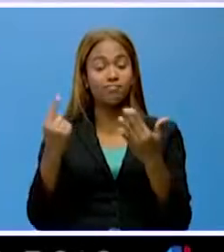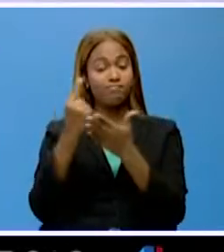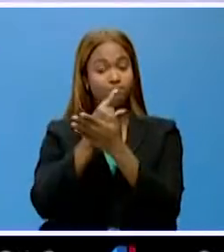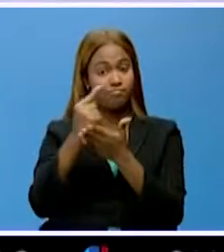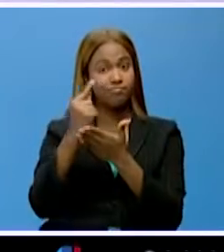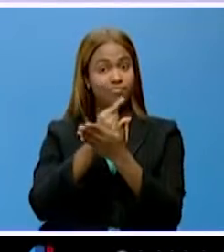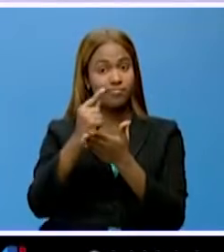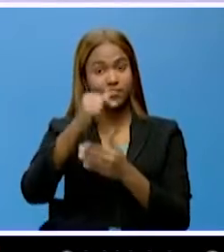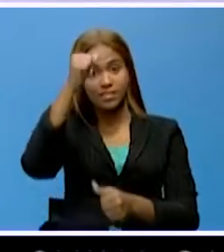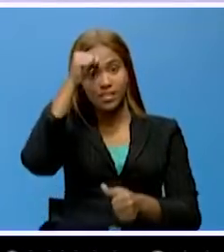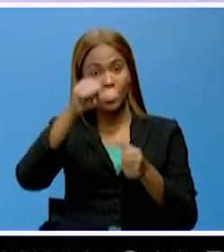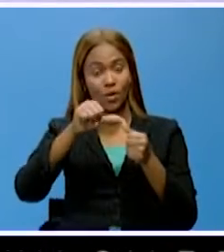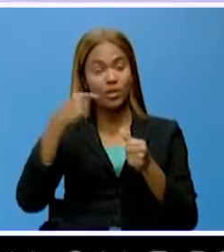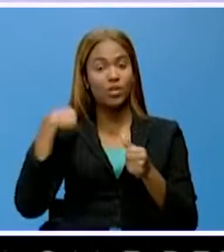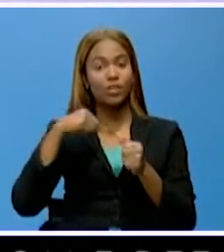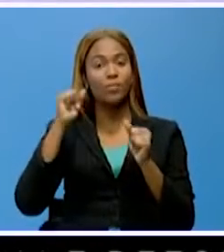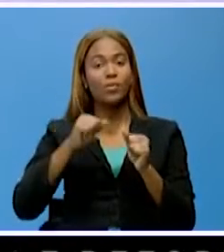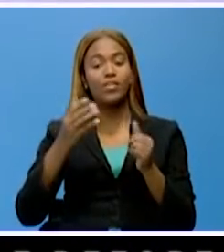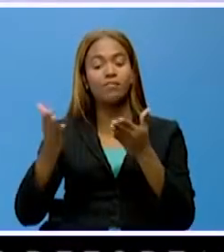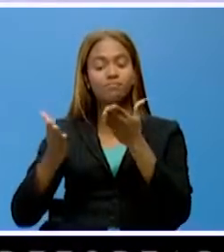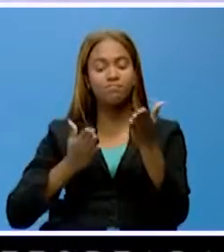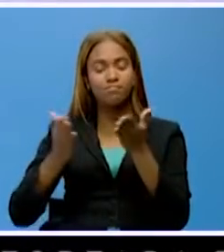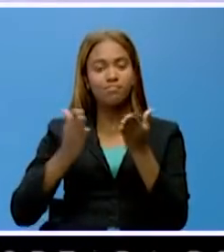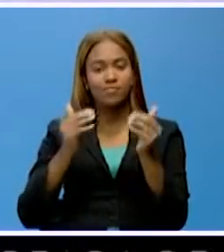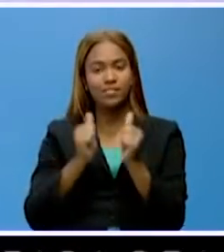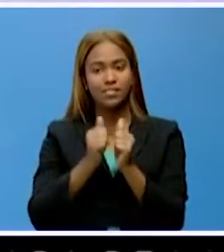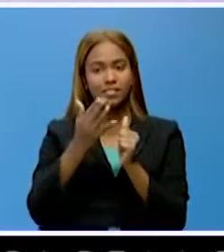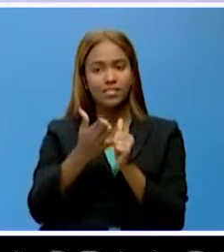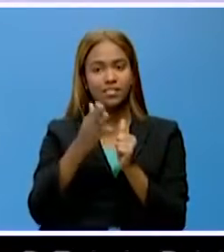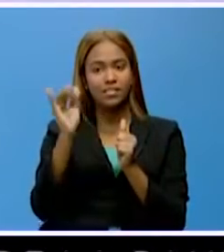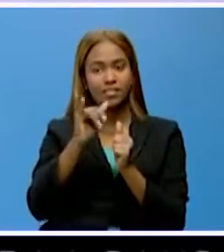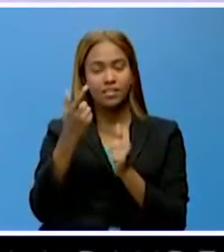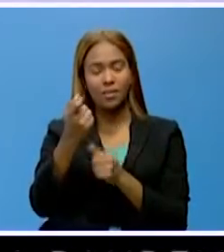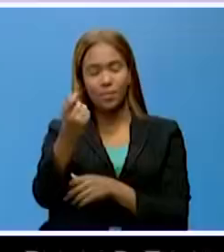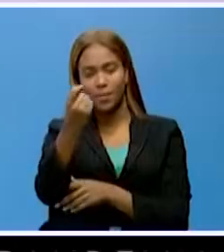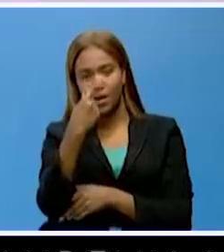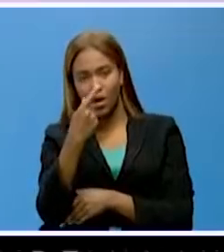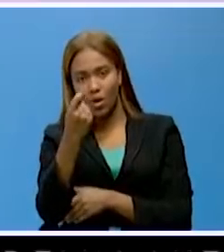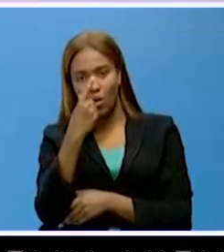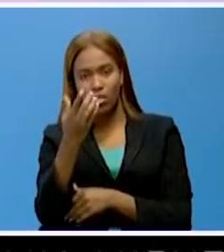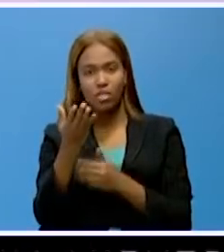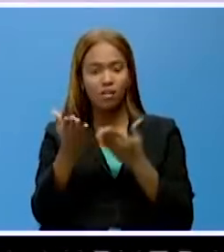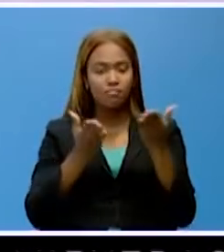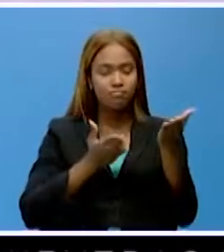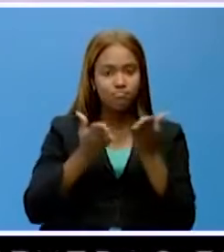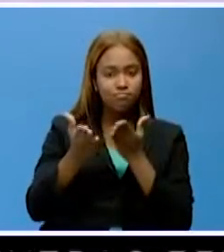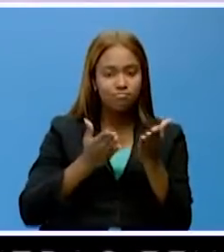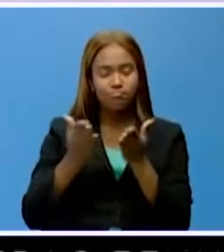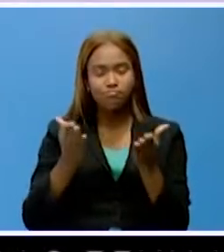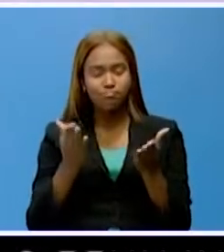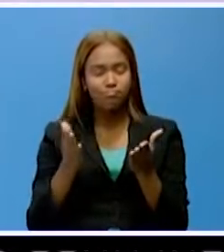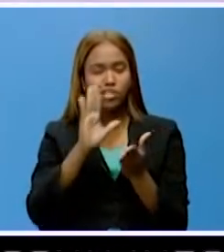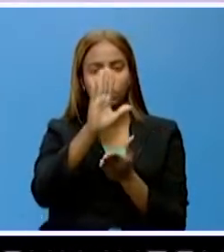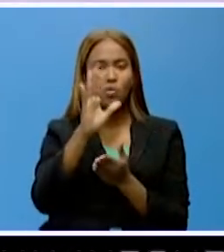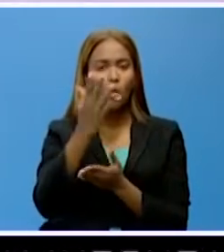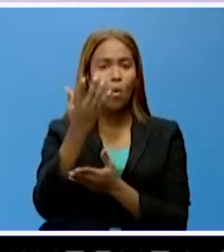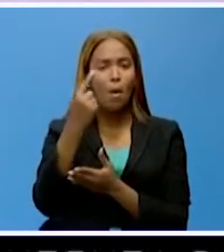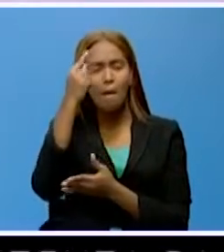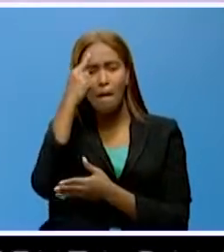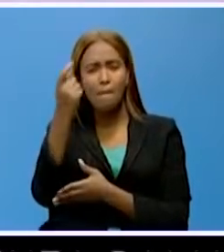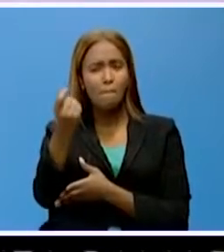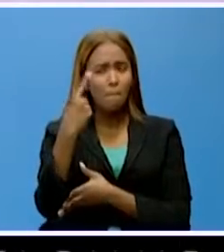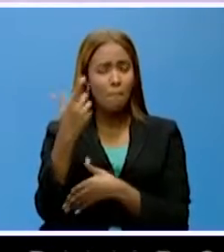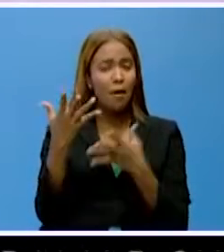semana, recuerden que hacemos esto muy interactivo, así que sus preguntas, sus comentarios, sus inquietudes,